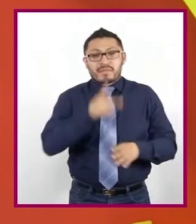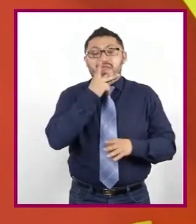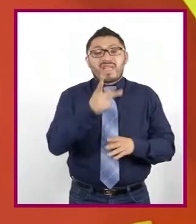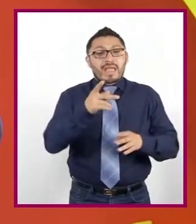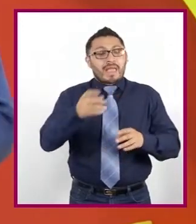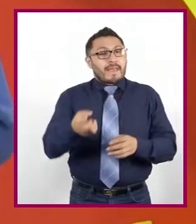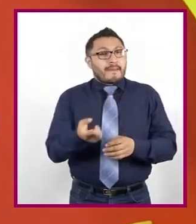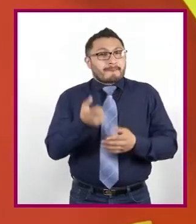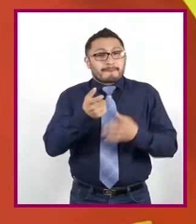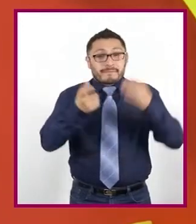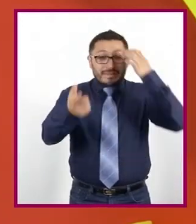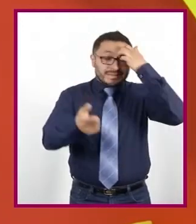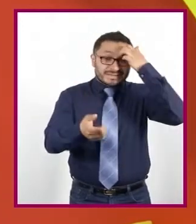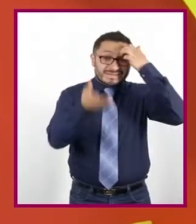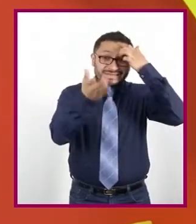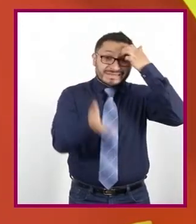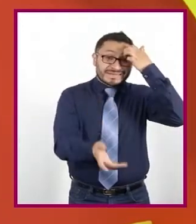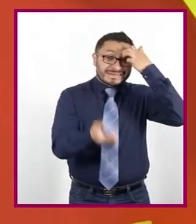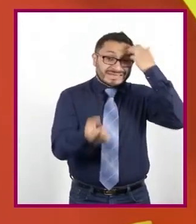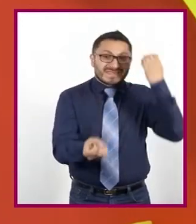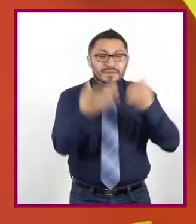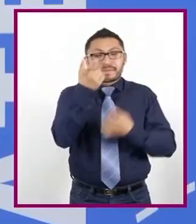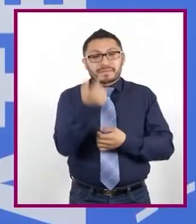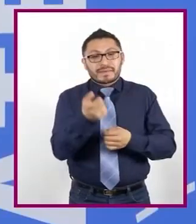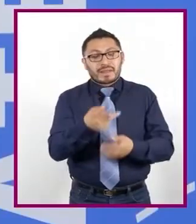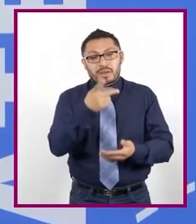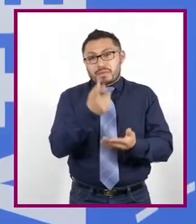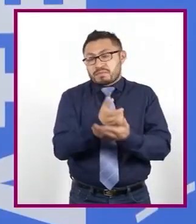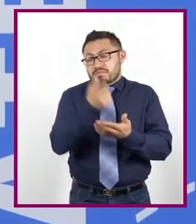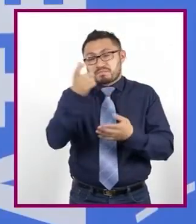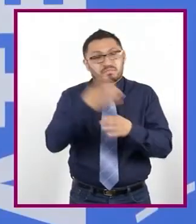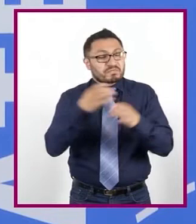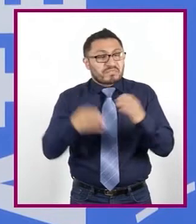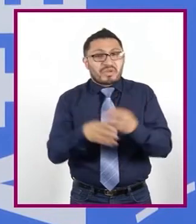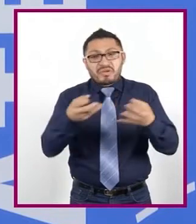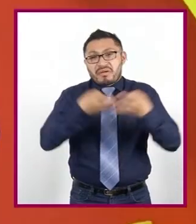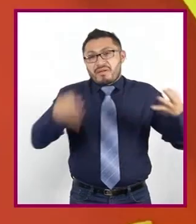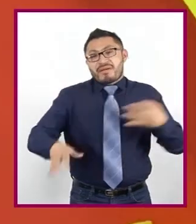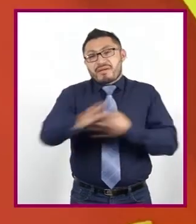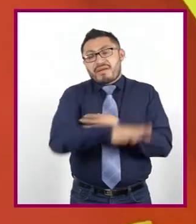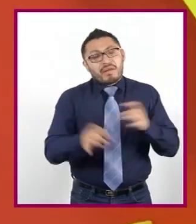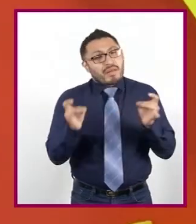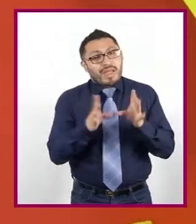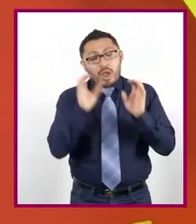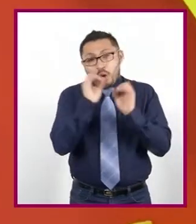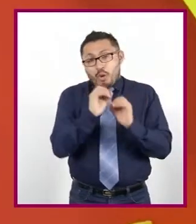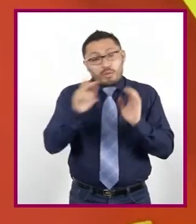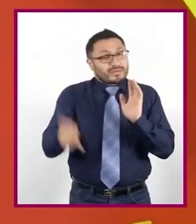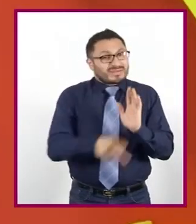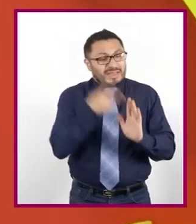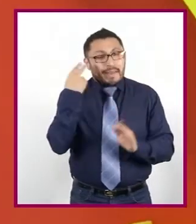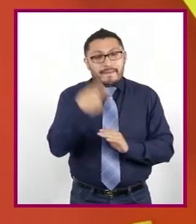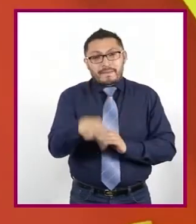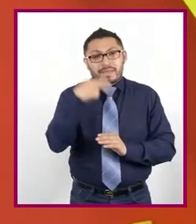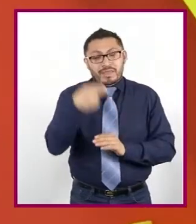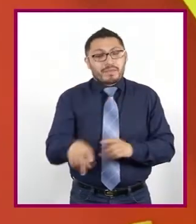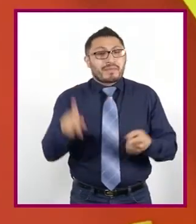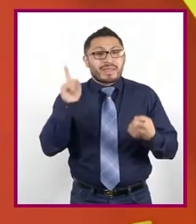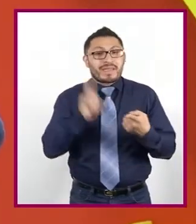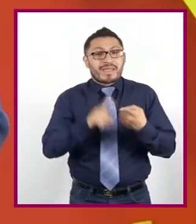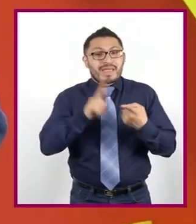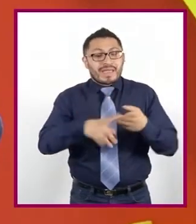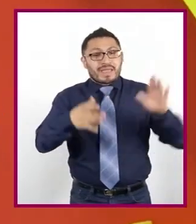o petición, el precio, objeto, terreno, situación e incluso, de nuevo, el nombre de quienes